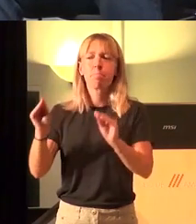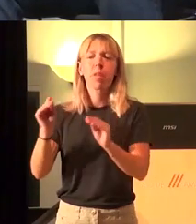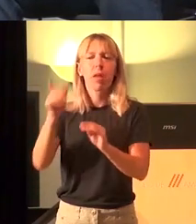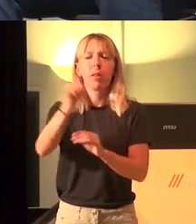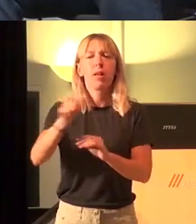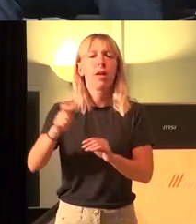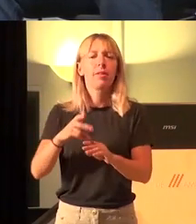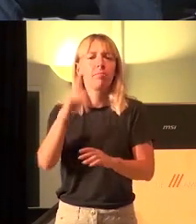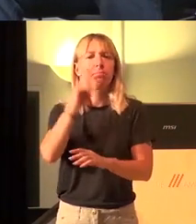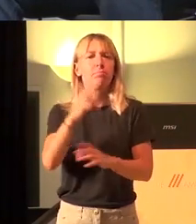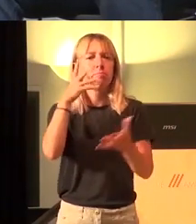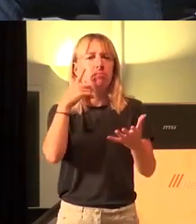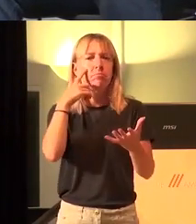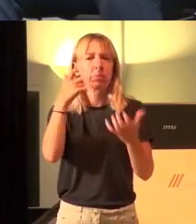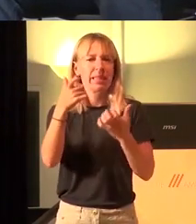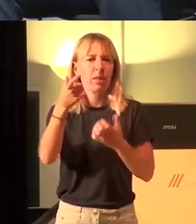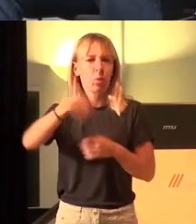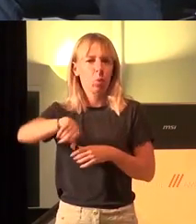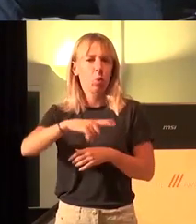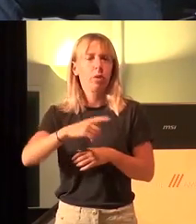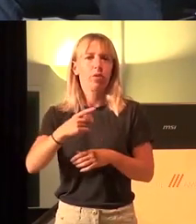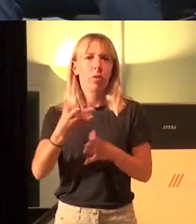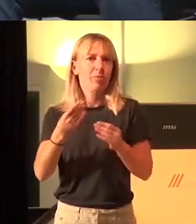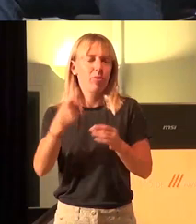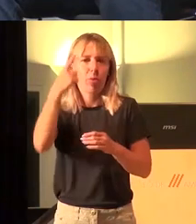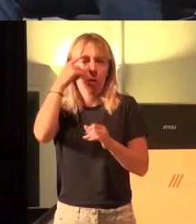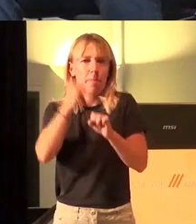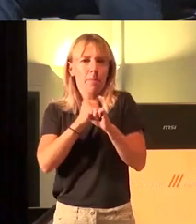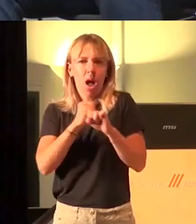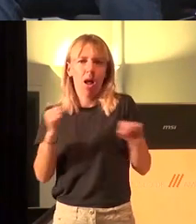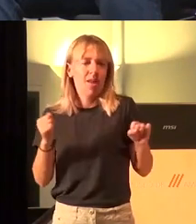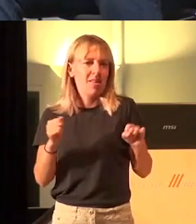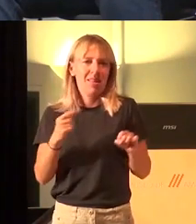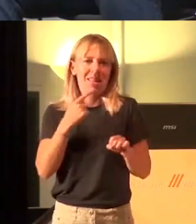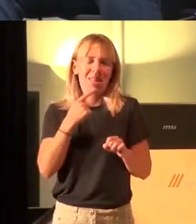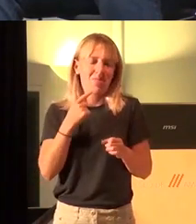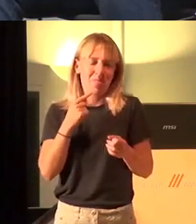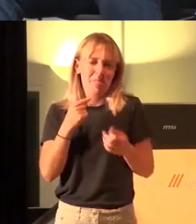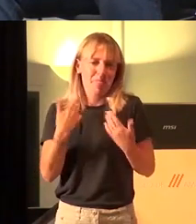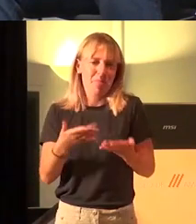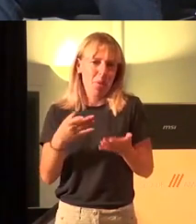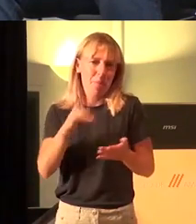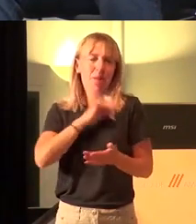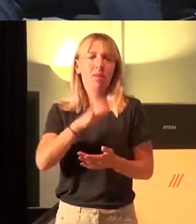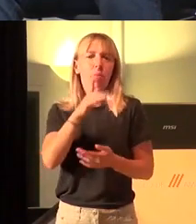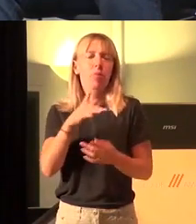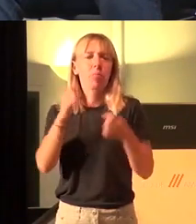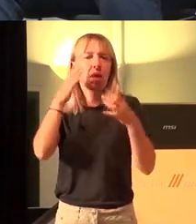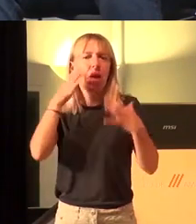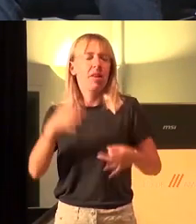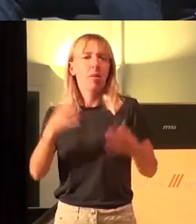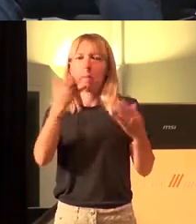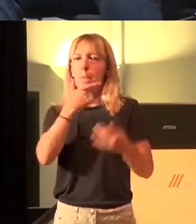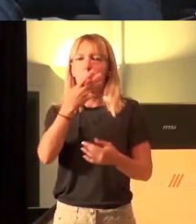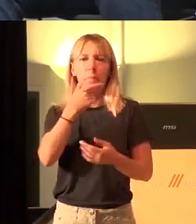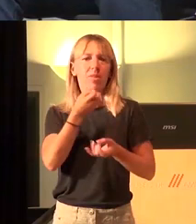ve espectáculos nuestros y muchos les vuela la cabeza, dicho pronto y mal, porque se enfrentan a una realidad que desconocían y cuando